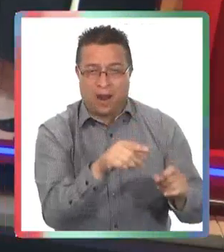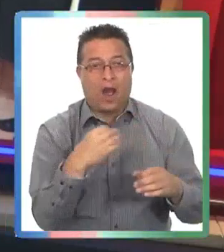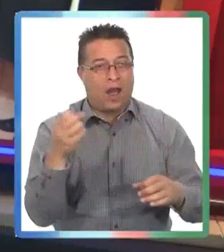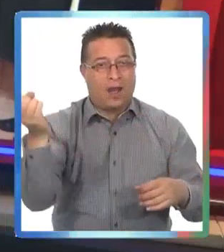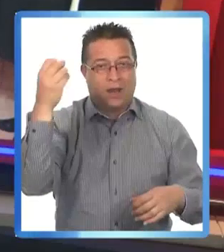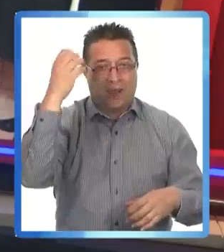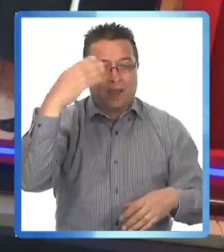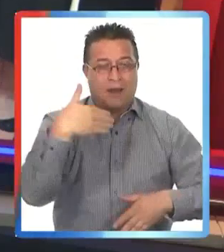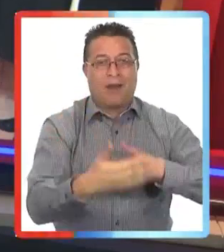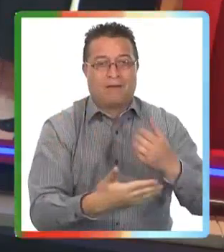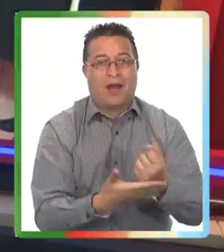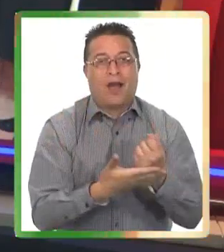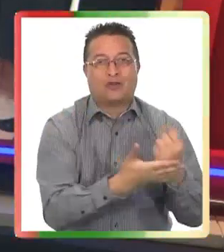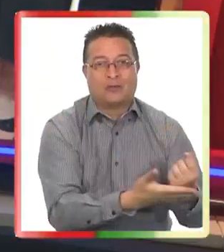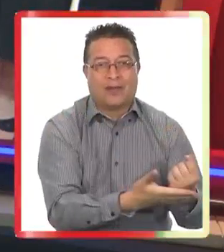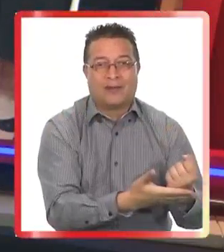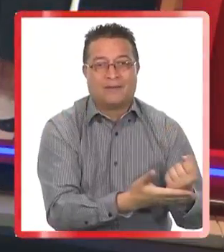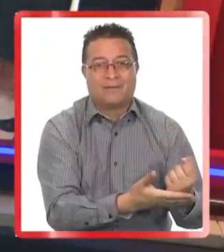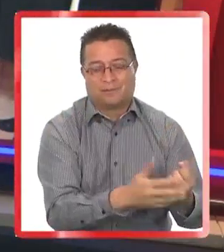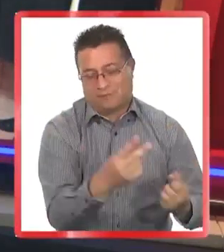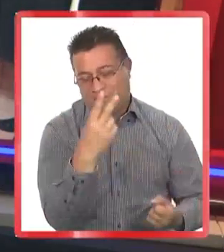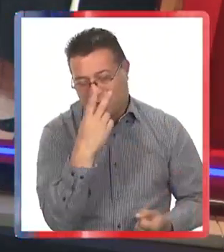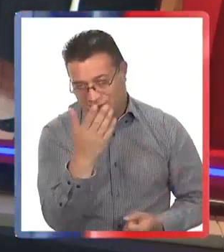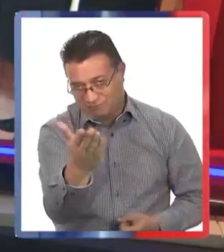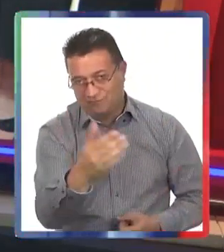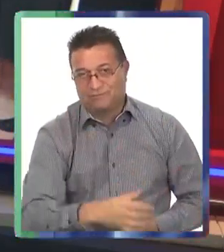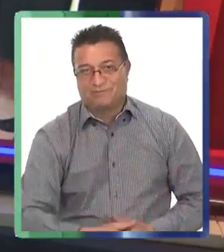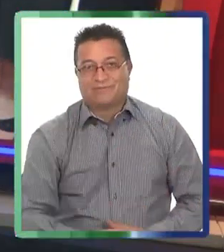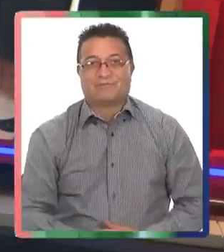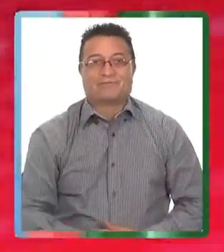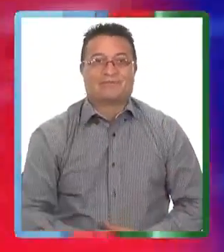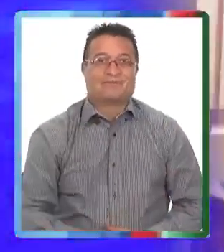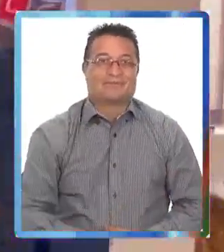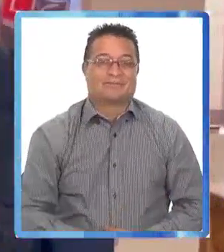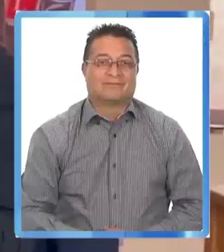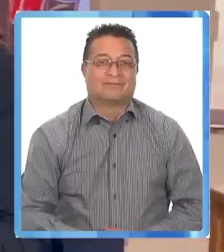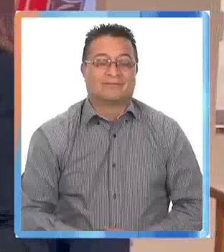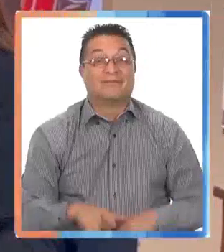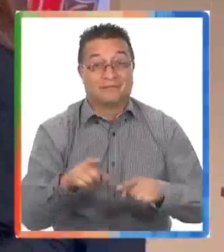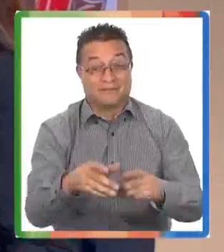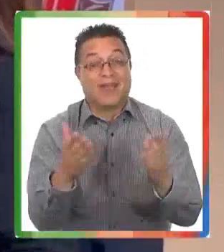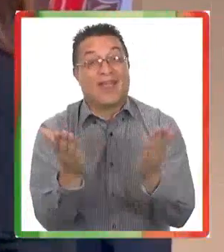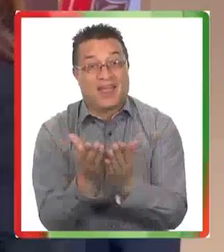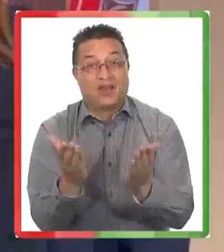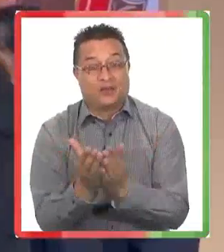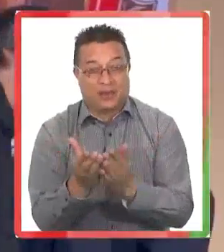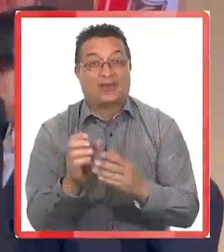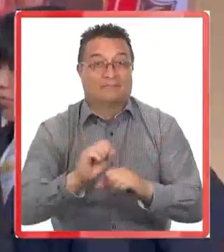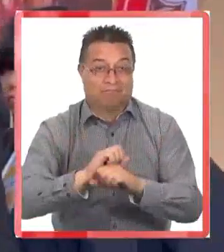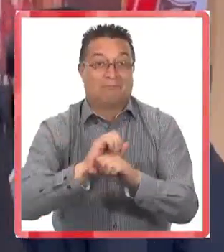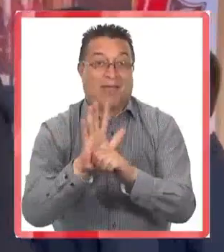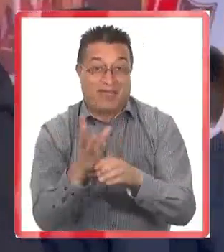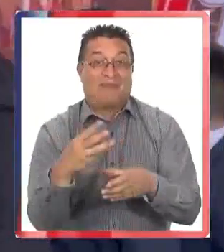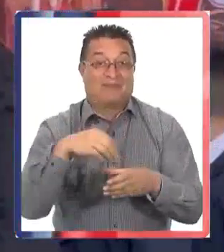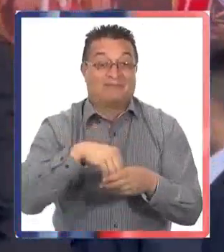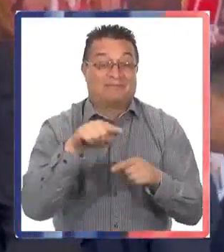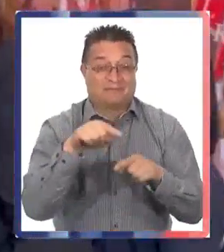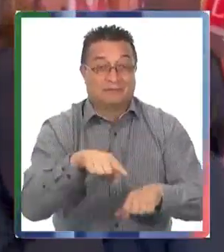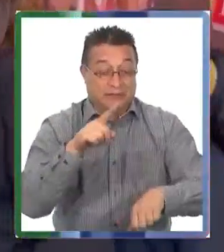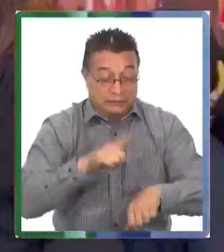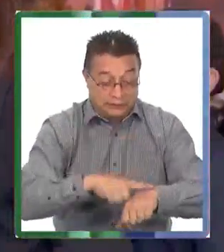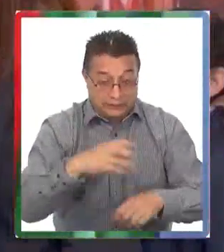en el proceso de aprendizaje. BTV2 nos cuenta esta historia. Son estudiantes de pandemia, por lo que los